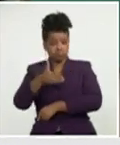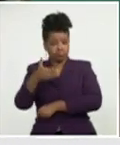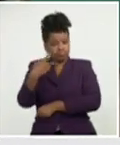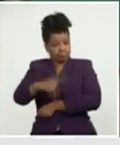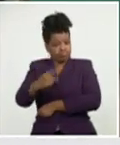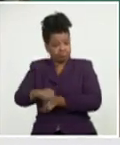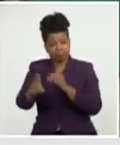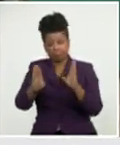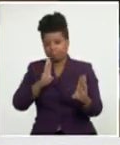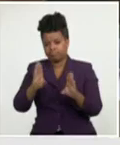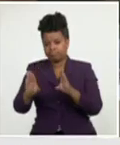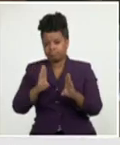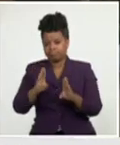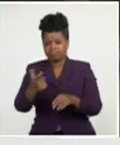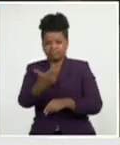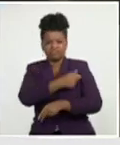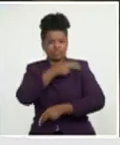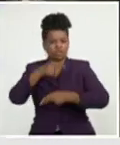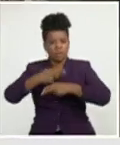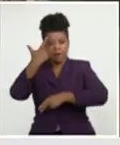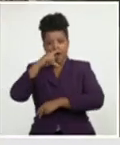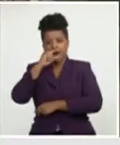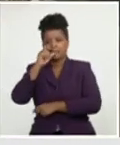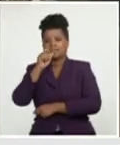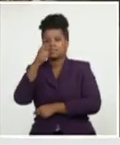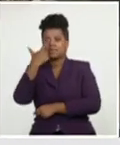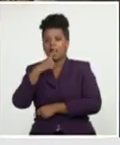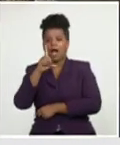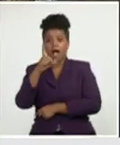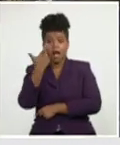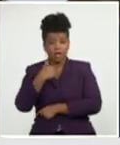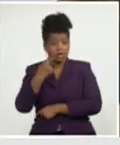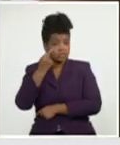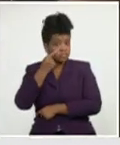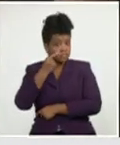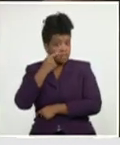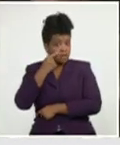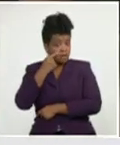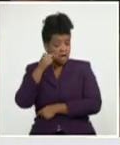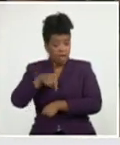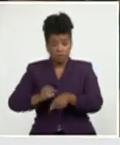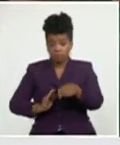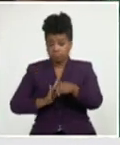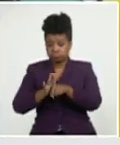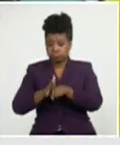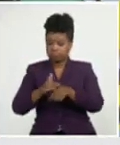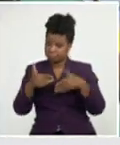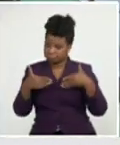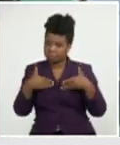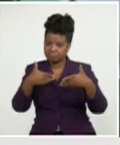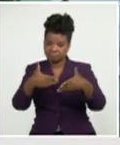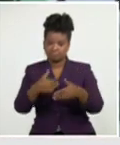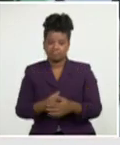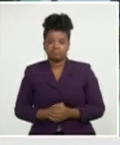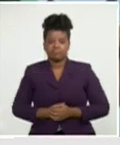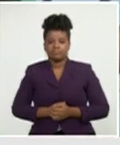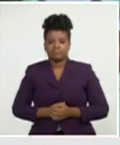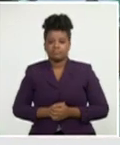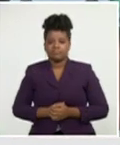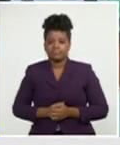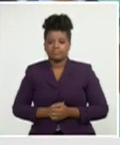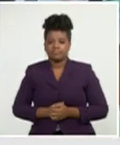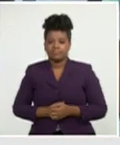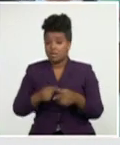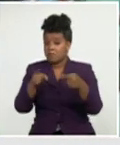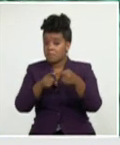candidato vacunal Abdala, una oportunidad que revive la esperanza en medio de la COVID-19. Yo creo que en primer lugar